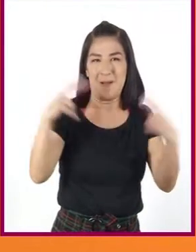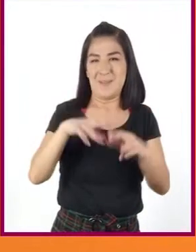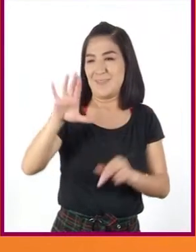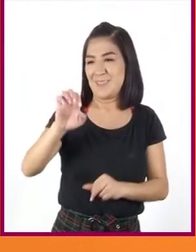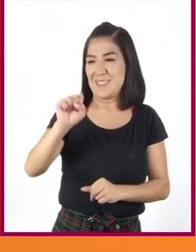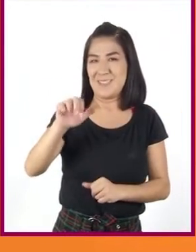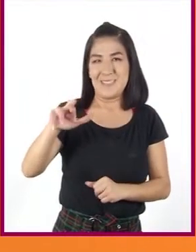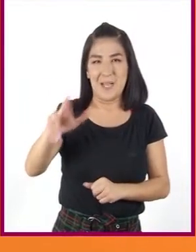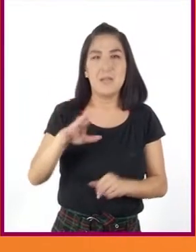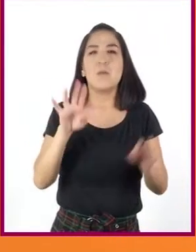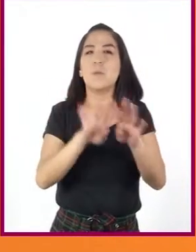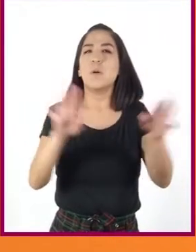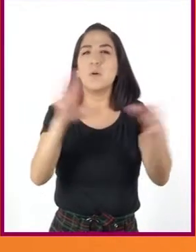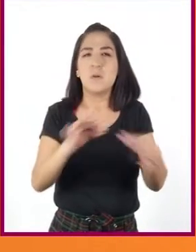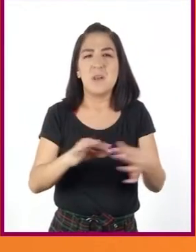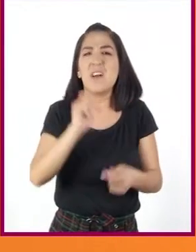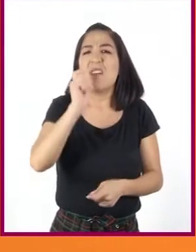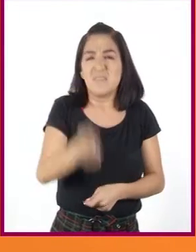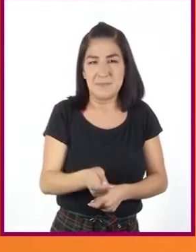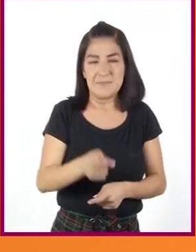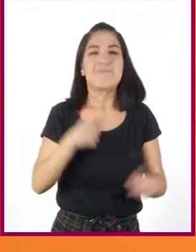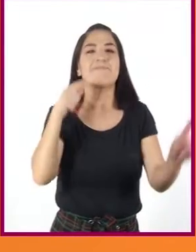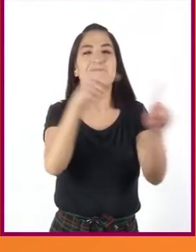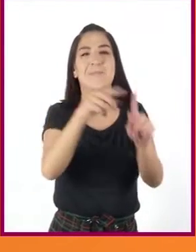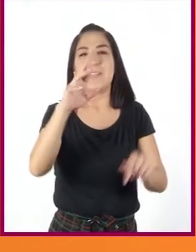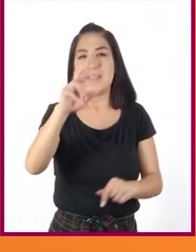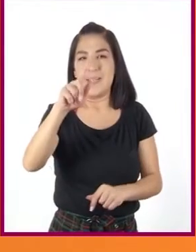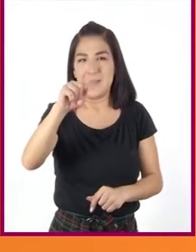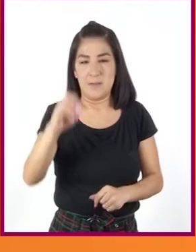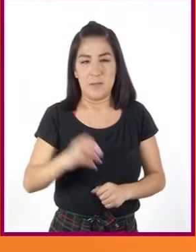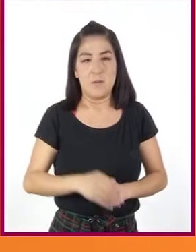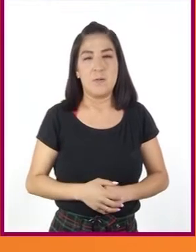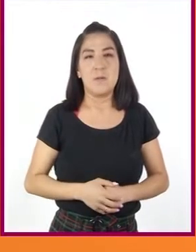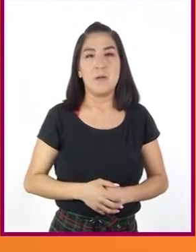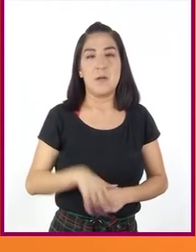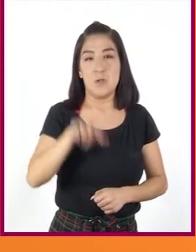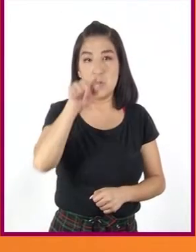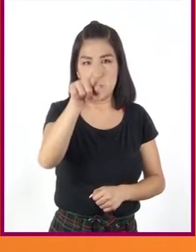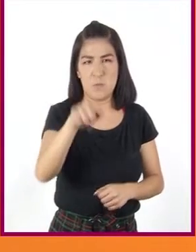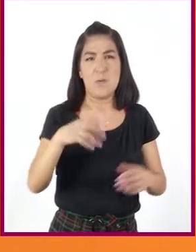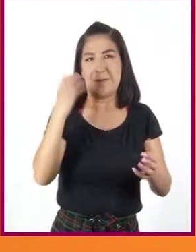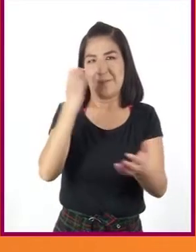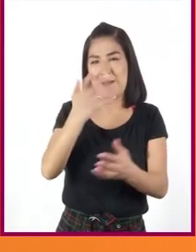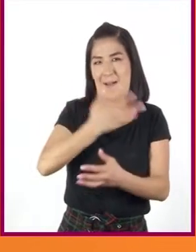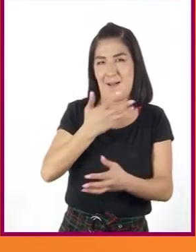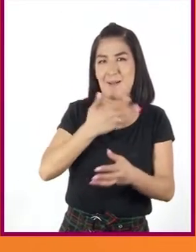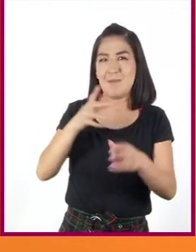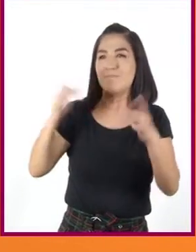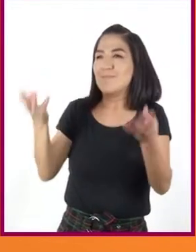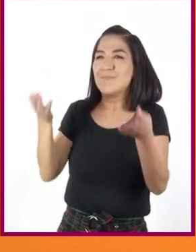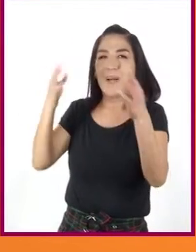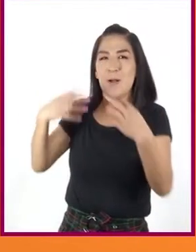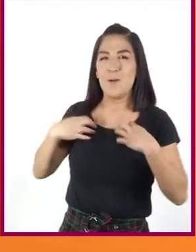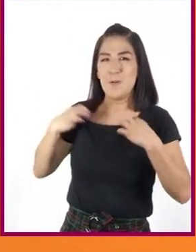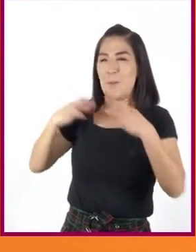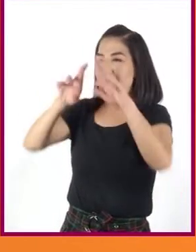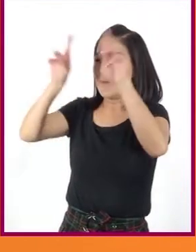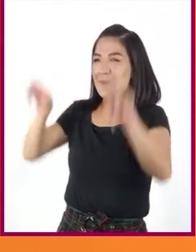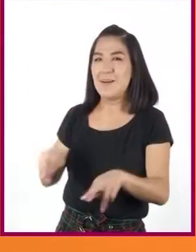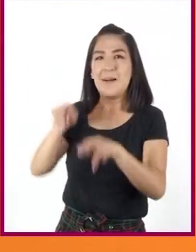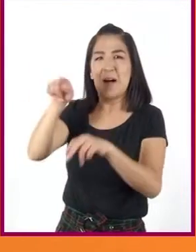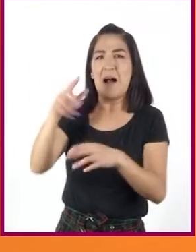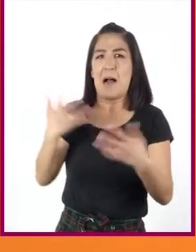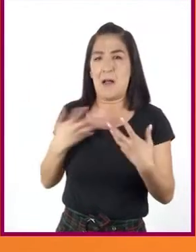del tiempo, les planteamos un reto. ¿Tienen en su guardarropa prendas que puedan utilizar en caso